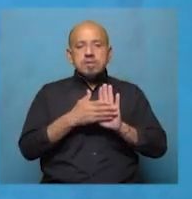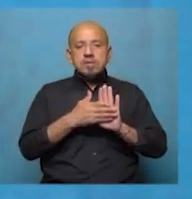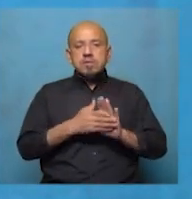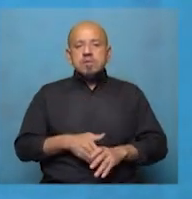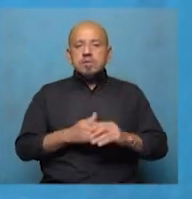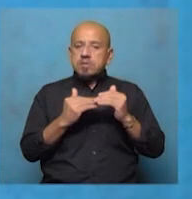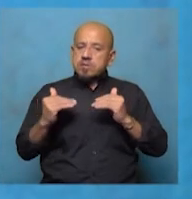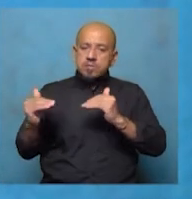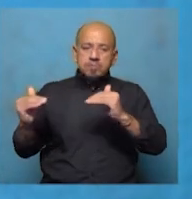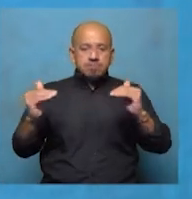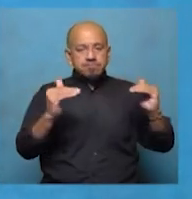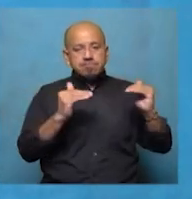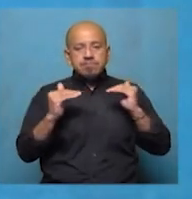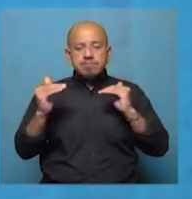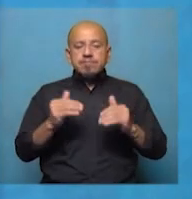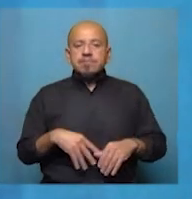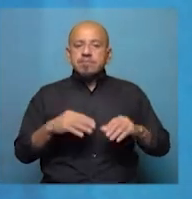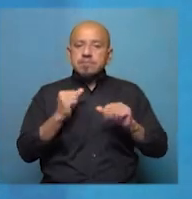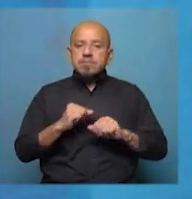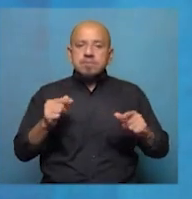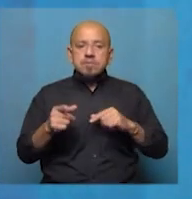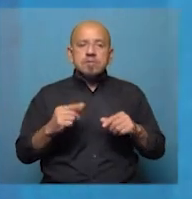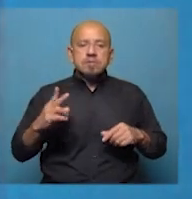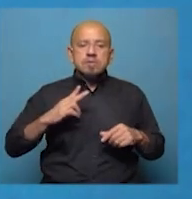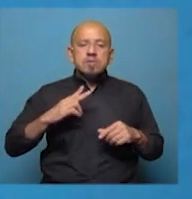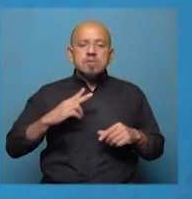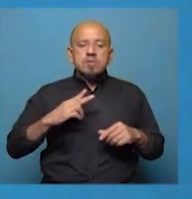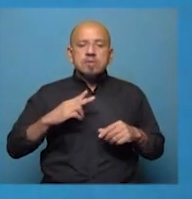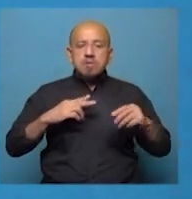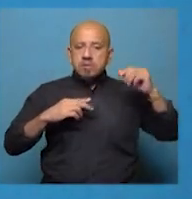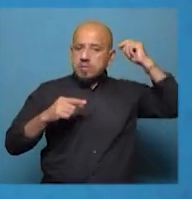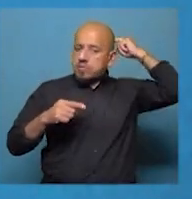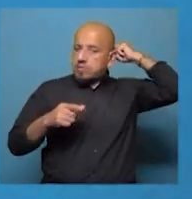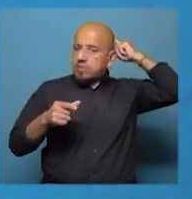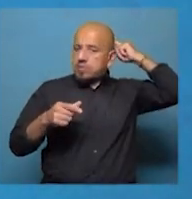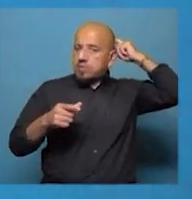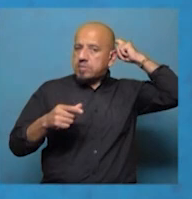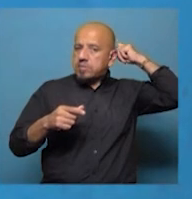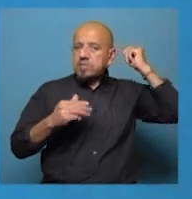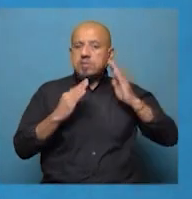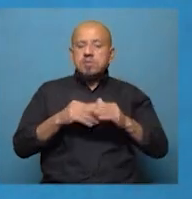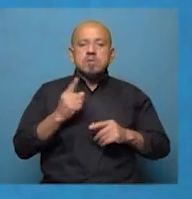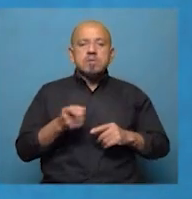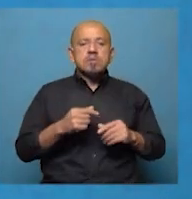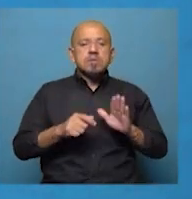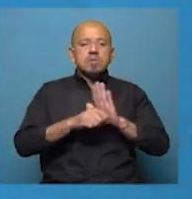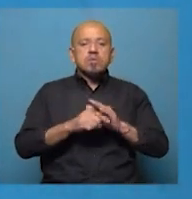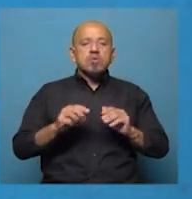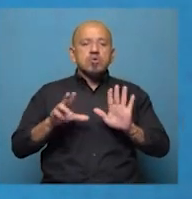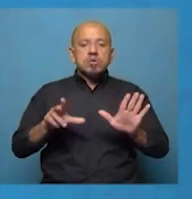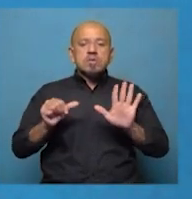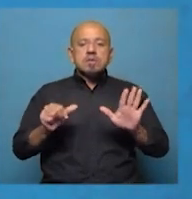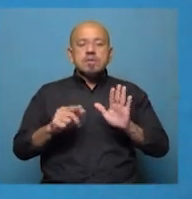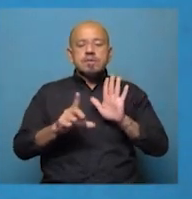que todos somos iguales ante la ley y que no puede haber diferencias en los privados y en este caso con los trabajadores de casa de Galicia en el artículo 86 lo que dice que esta